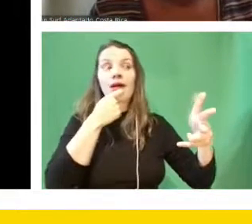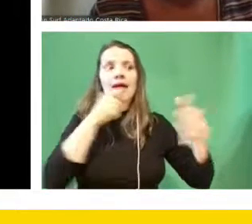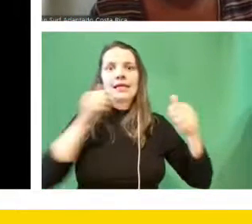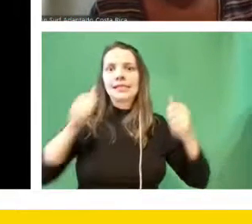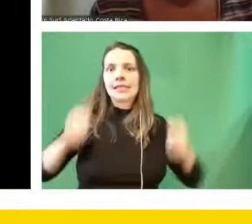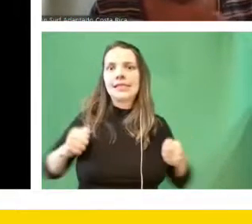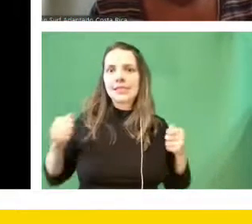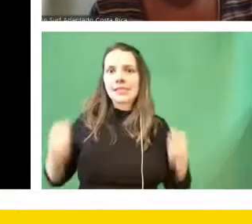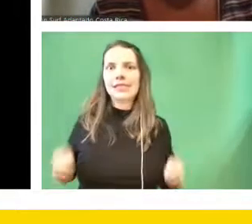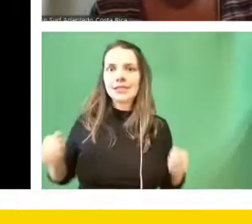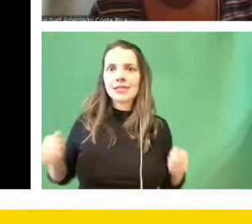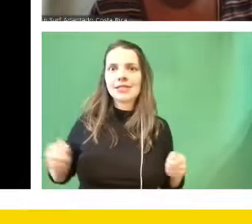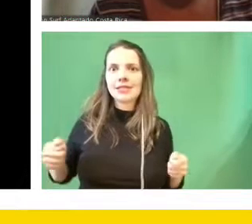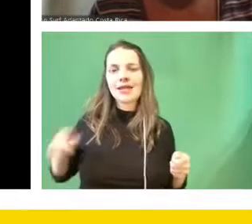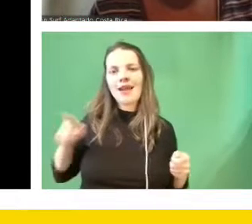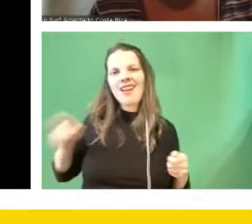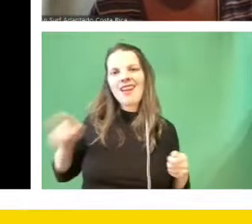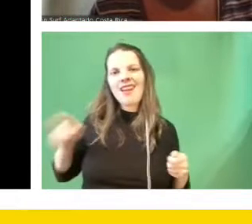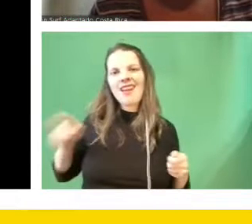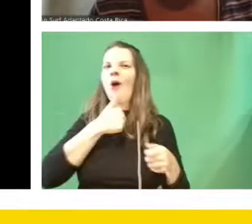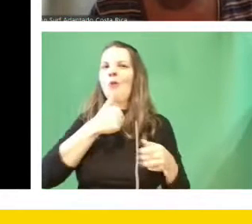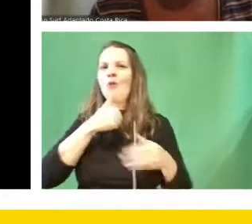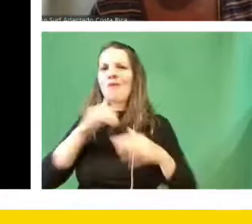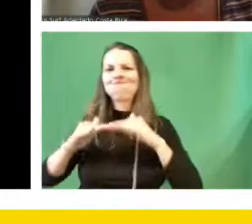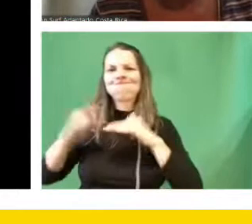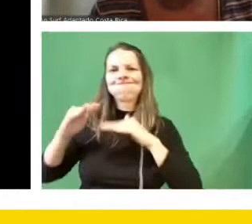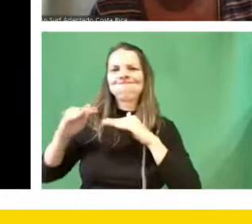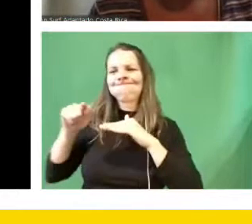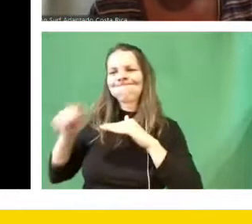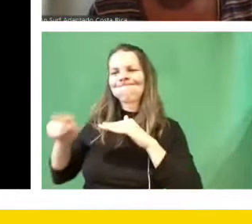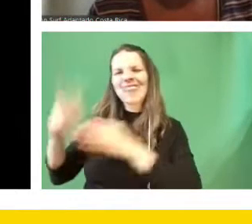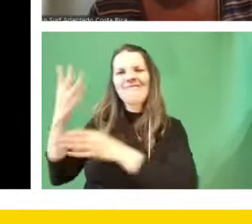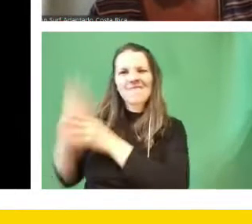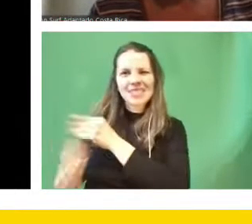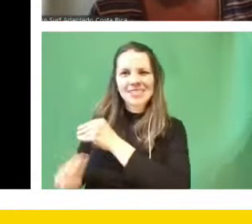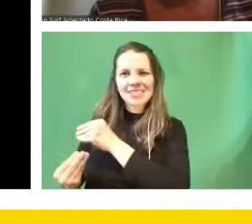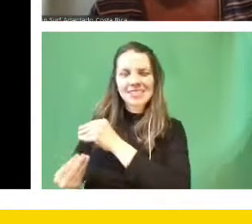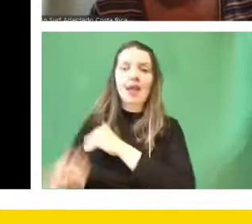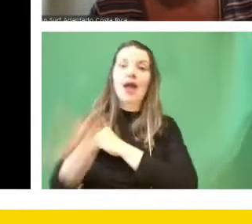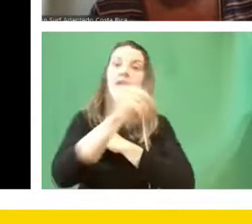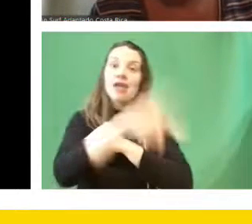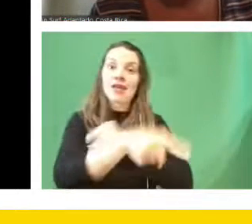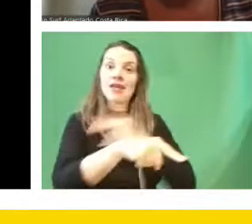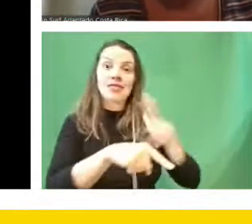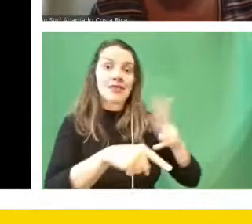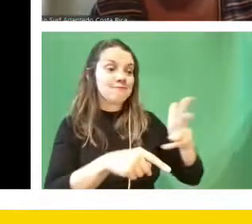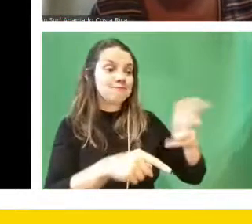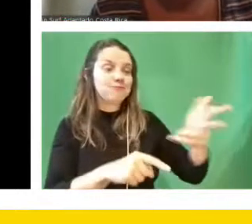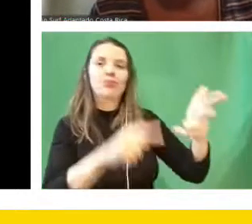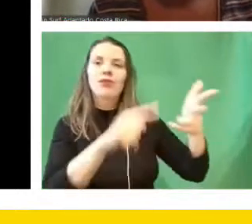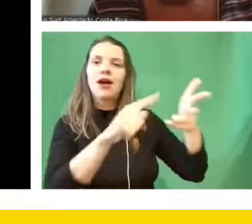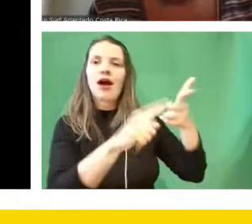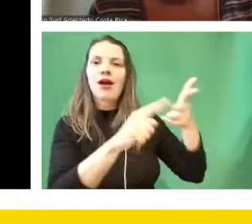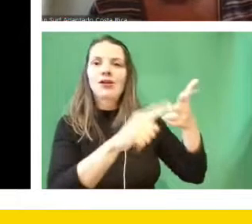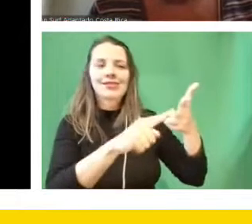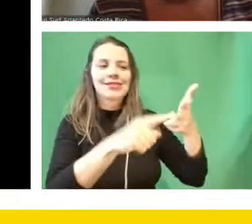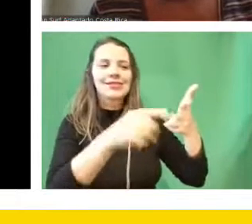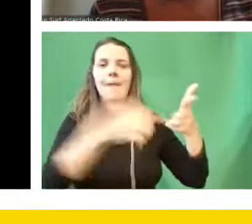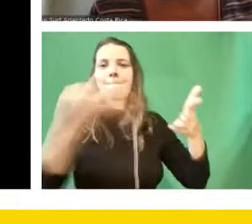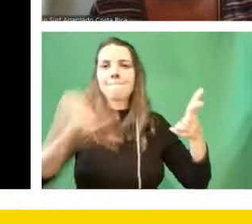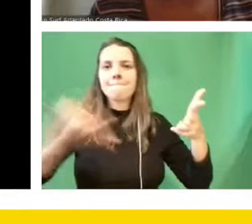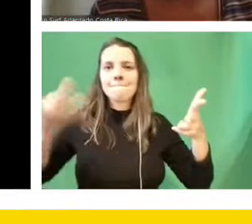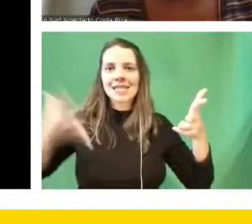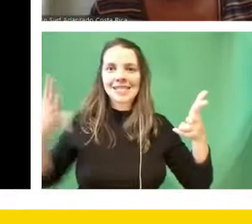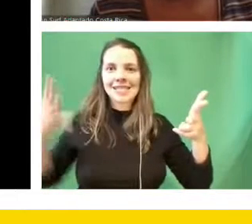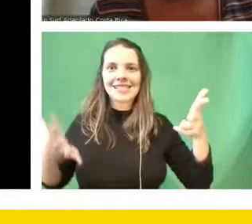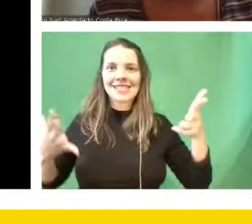mojarse. Entonces, funcionan como complementos. Siempre es muy importante que haya una persona que esté brindando el servicio y que